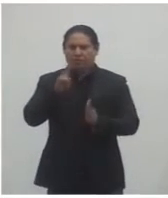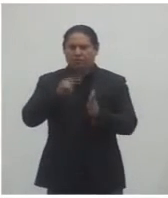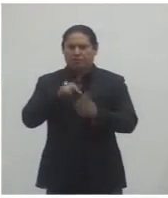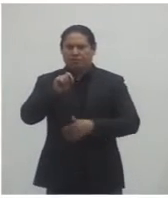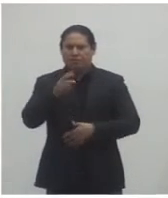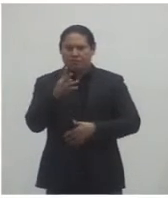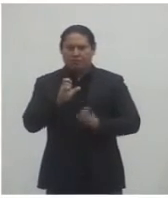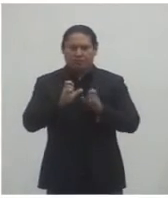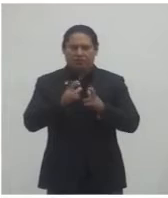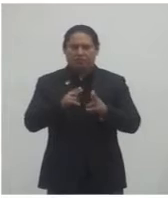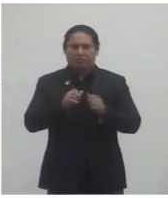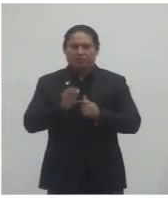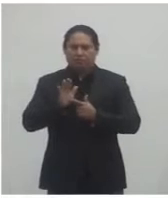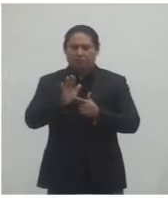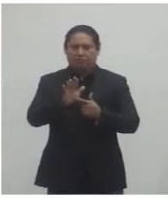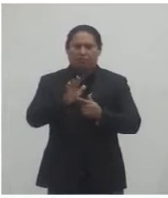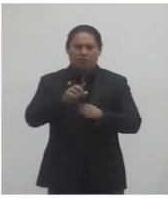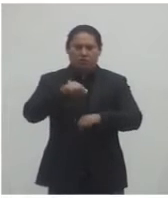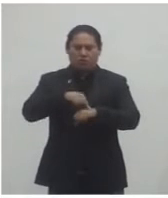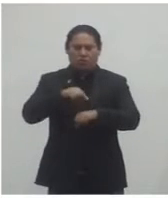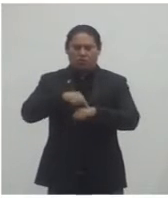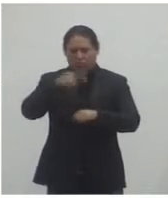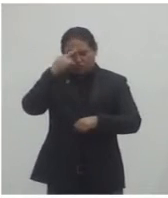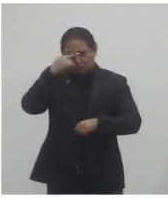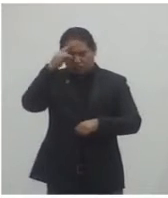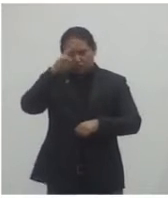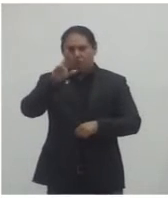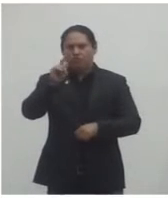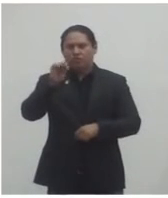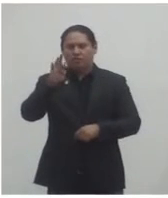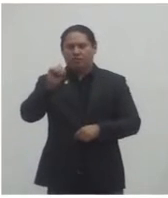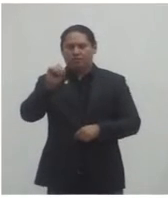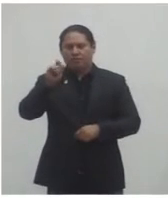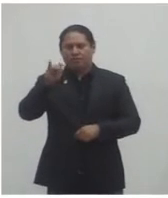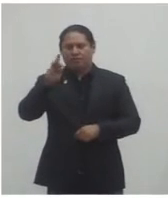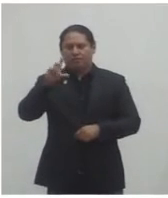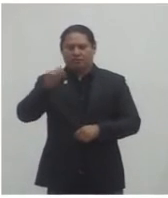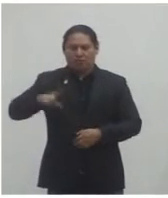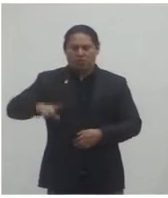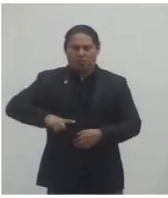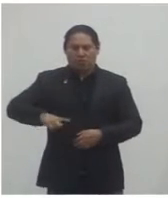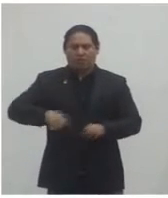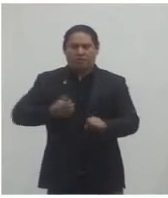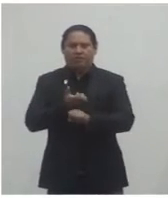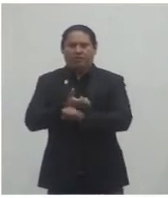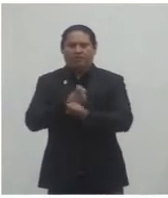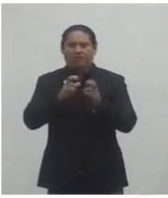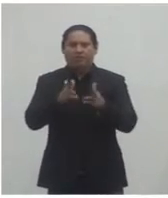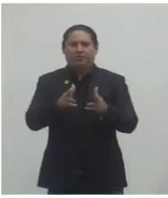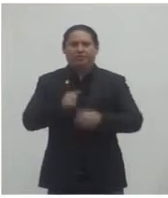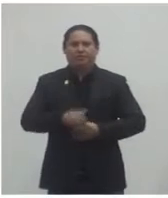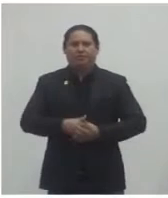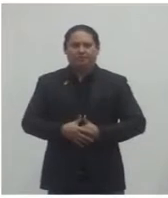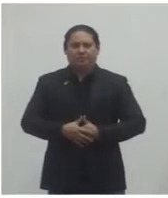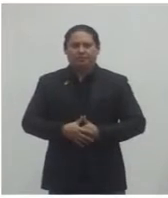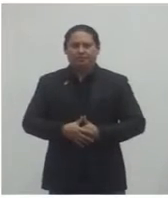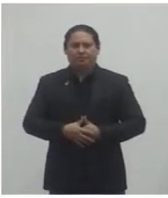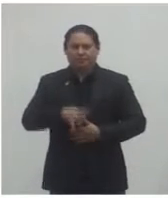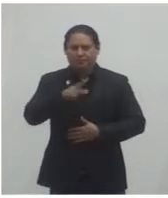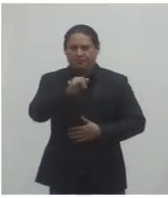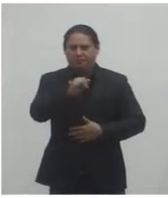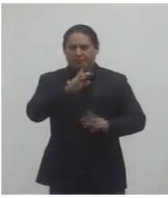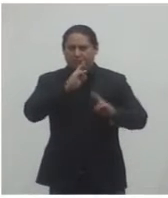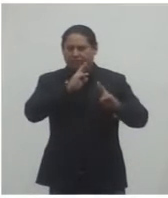2019-2024, presentado por el doctor Rutilio Escandón Cadenas, gobernador del estado de Chiapas. Así